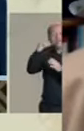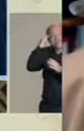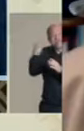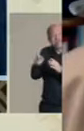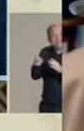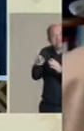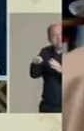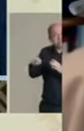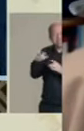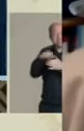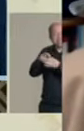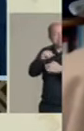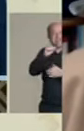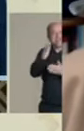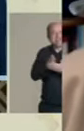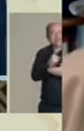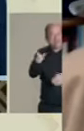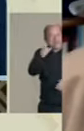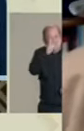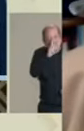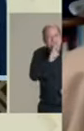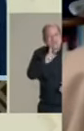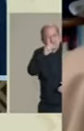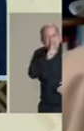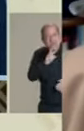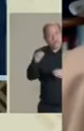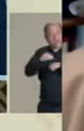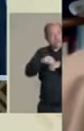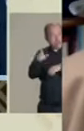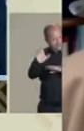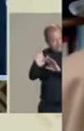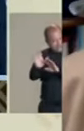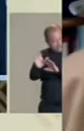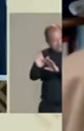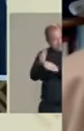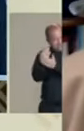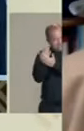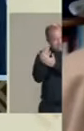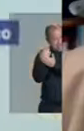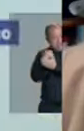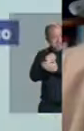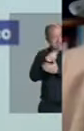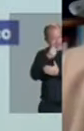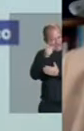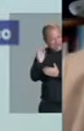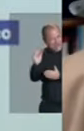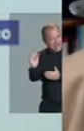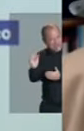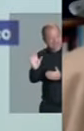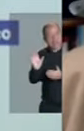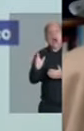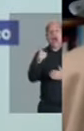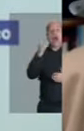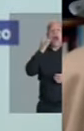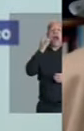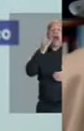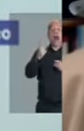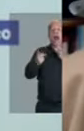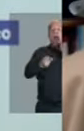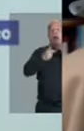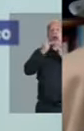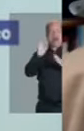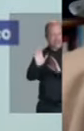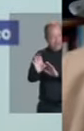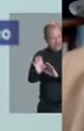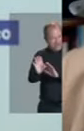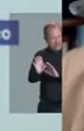pues de golpetear a la candidata morenista desde un principio cuando empezó a la llamó la candidata del